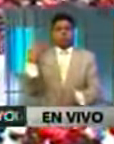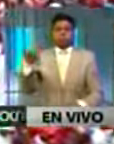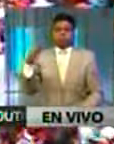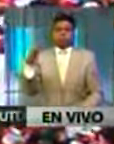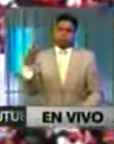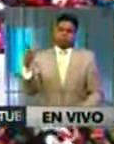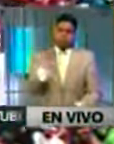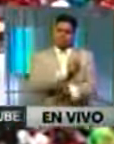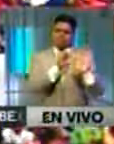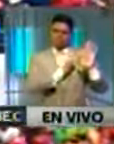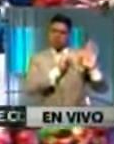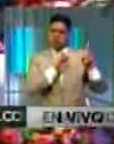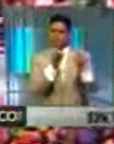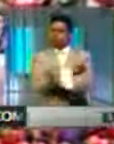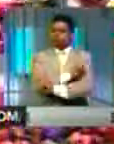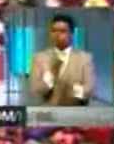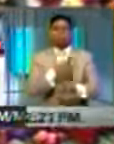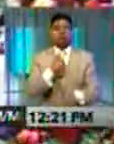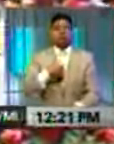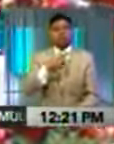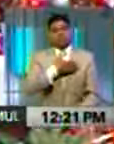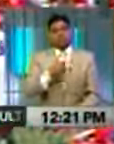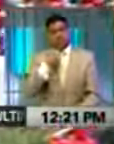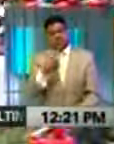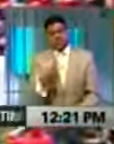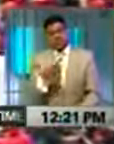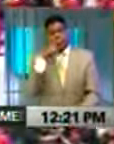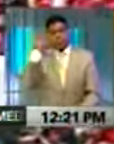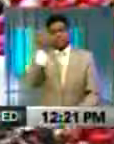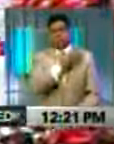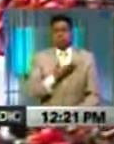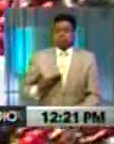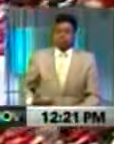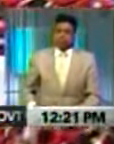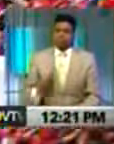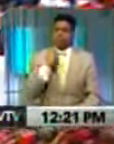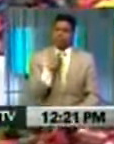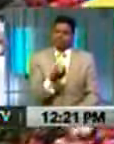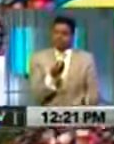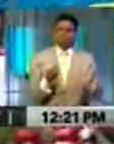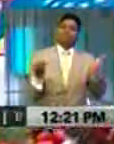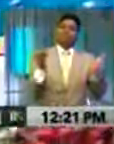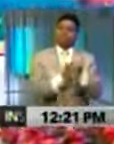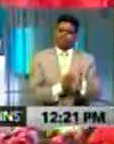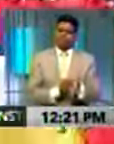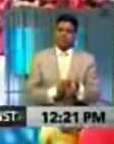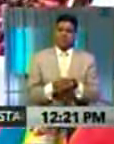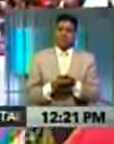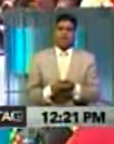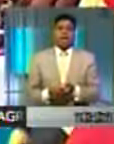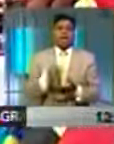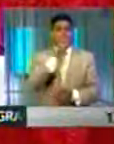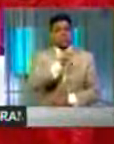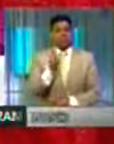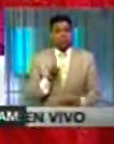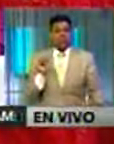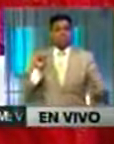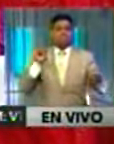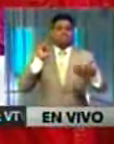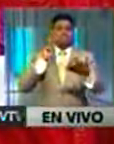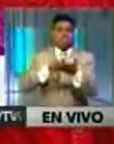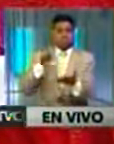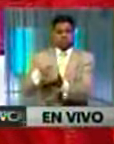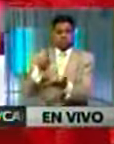pulso. Yo quiero ratificar lo que ha dicho Nicolás Maduro. El que está involucrado, que asuma su responsabilidad.